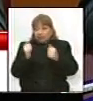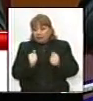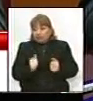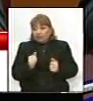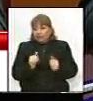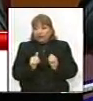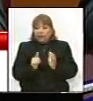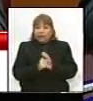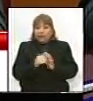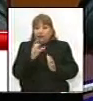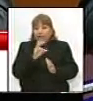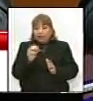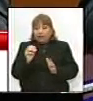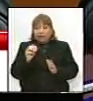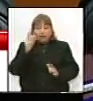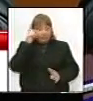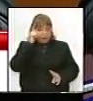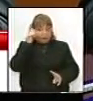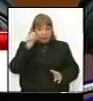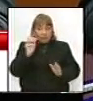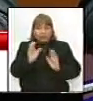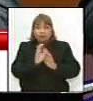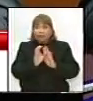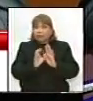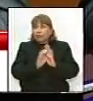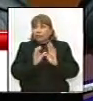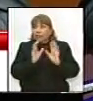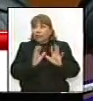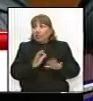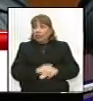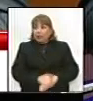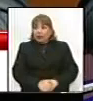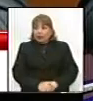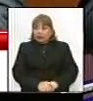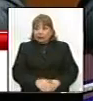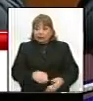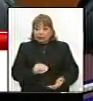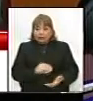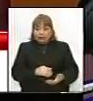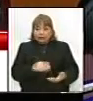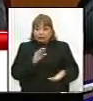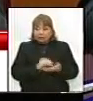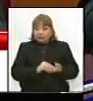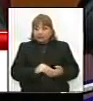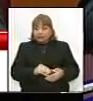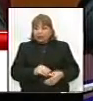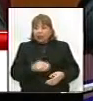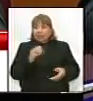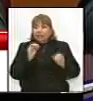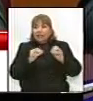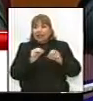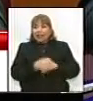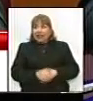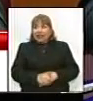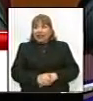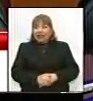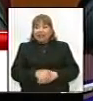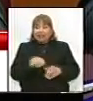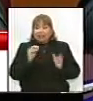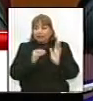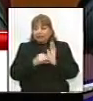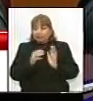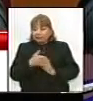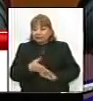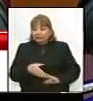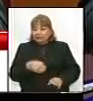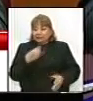términos de lógica constitucional y fundamento político es que tenemos dos cámaras con funciones revisoras uno respecto